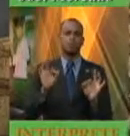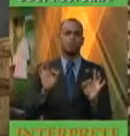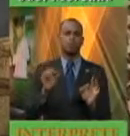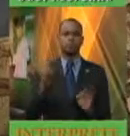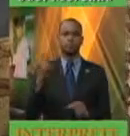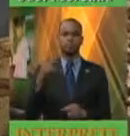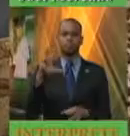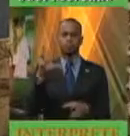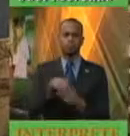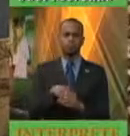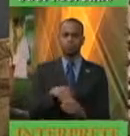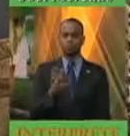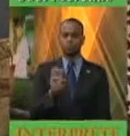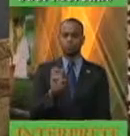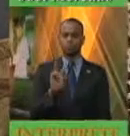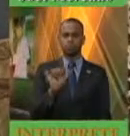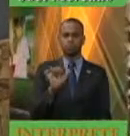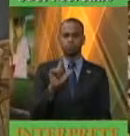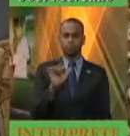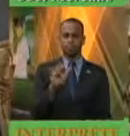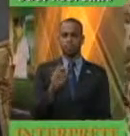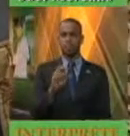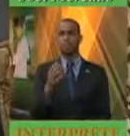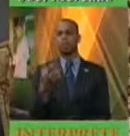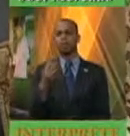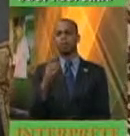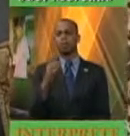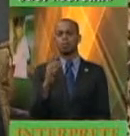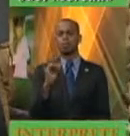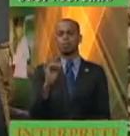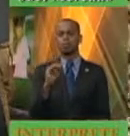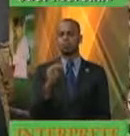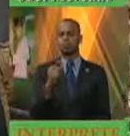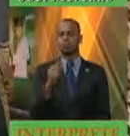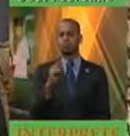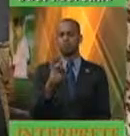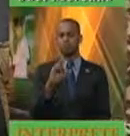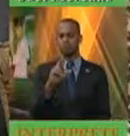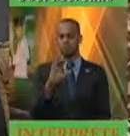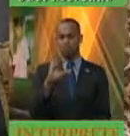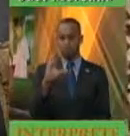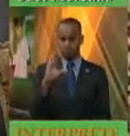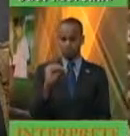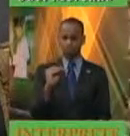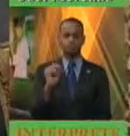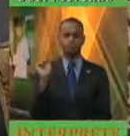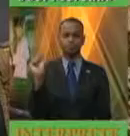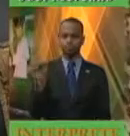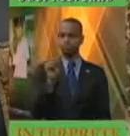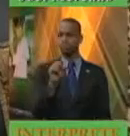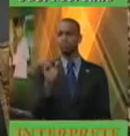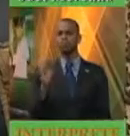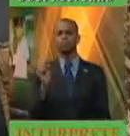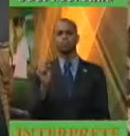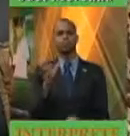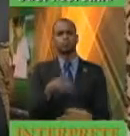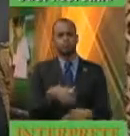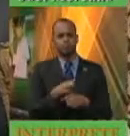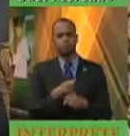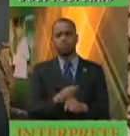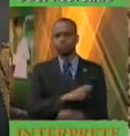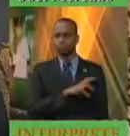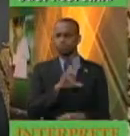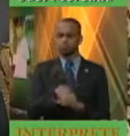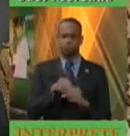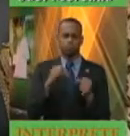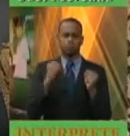estaba presente Evelyn y también don Guillermo, y participaron la gran mayoría de los aspirantes. Y también